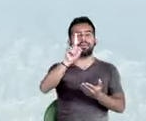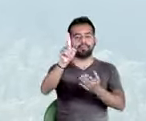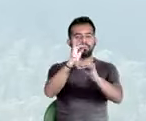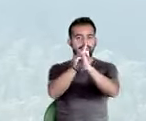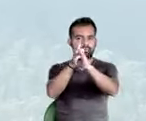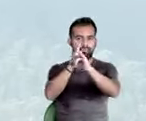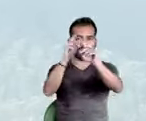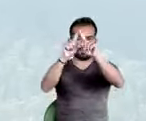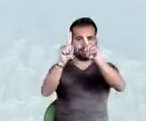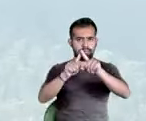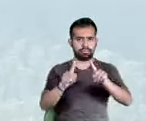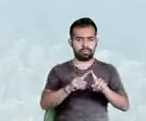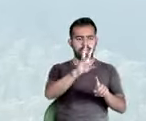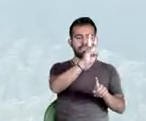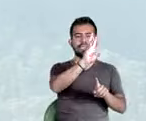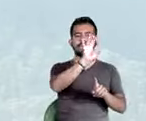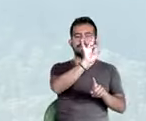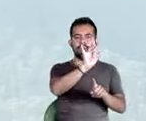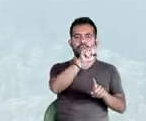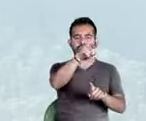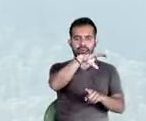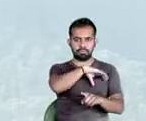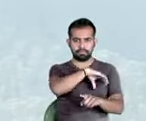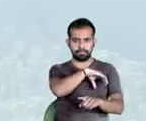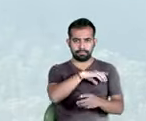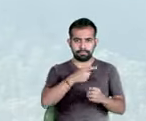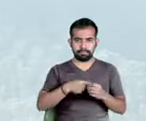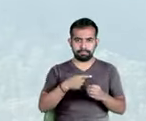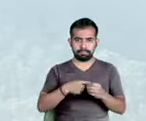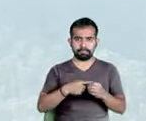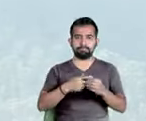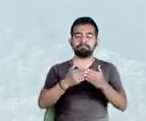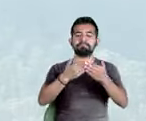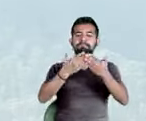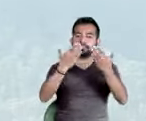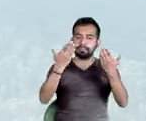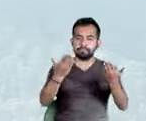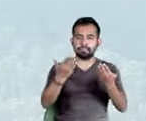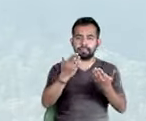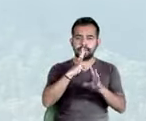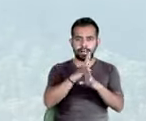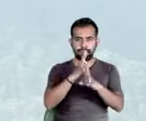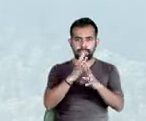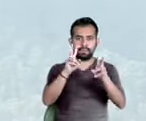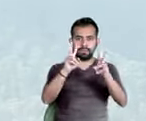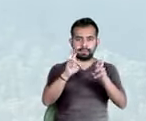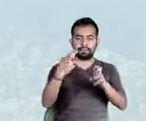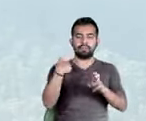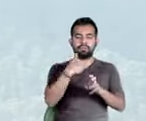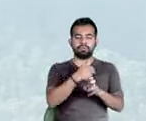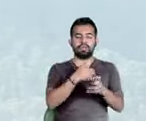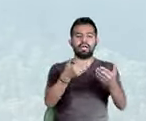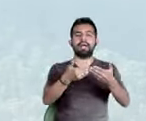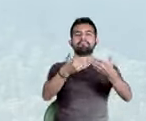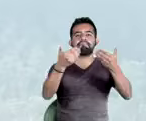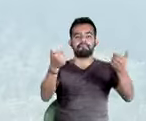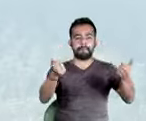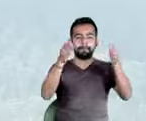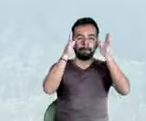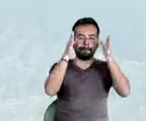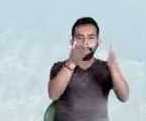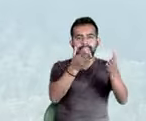evidentemente, de las 68 que tiene el municipio de Quito. Esto habla de que lo que se está viendo como una excepcionalidad debería ser una